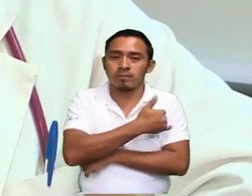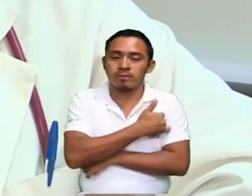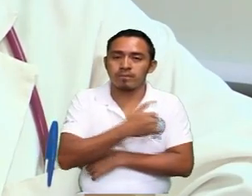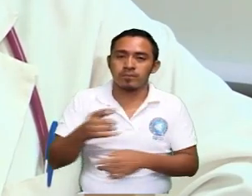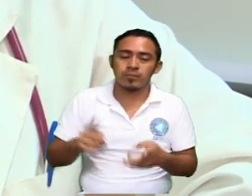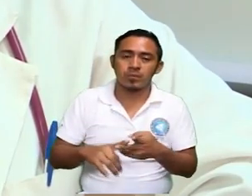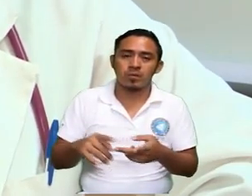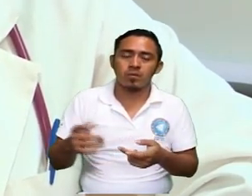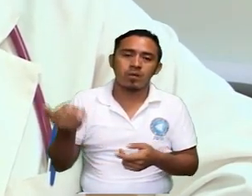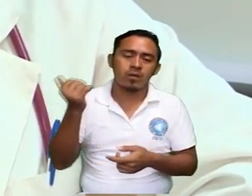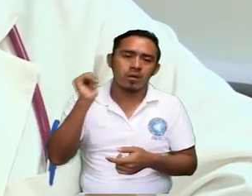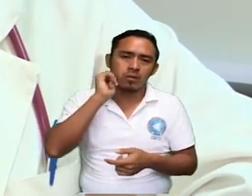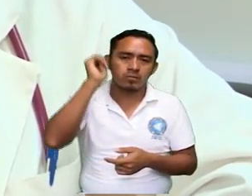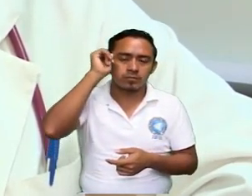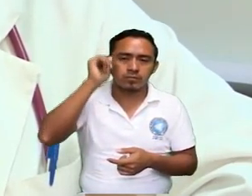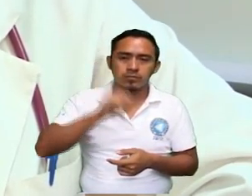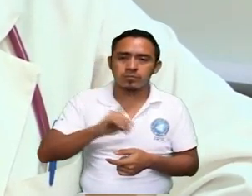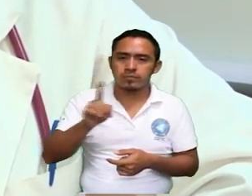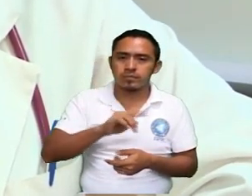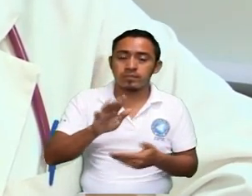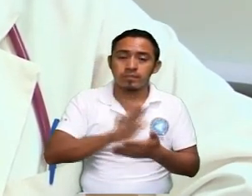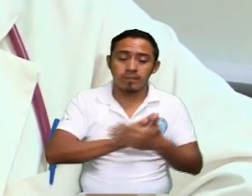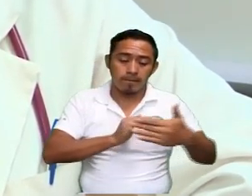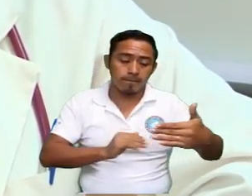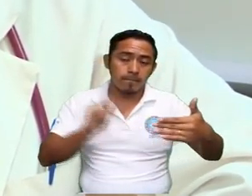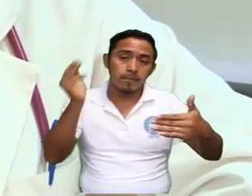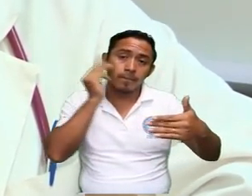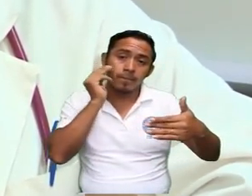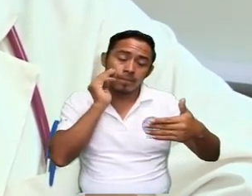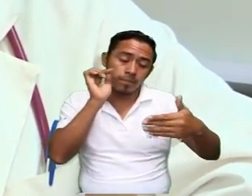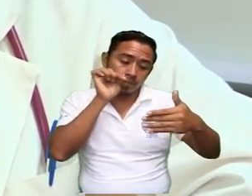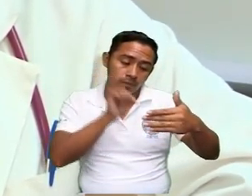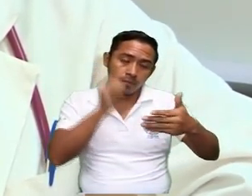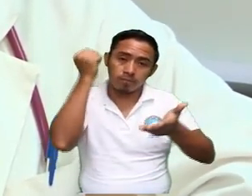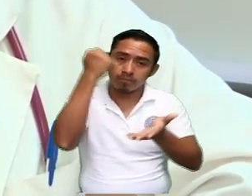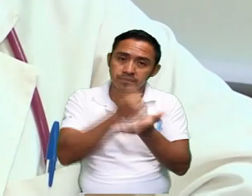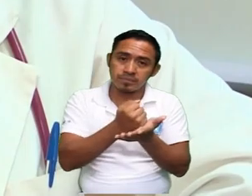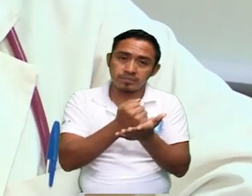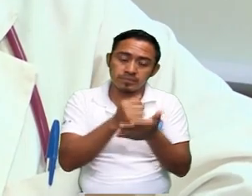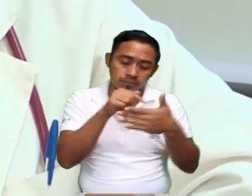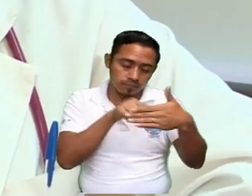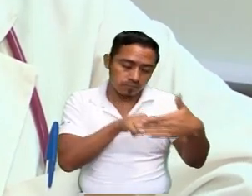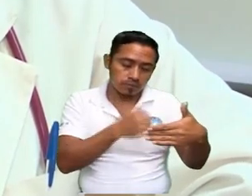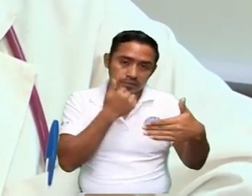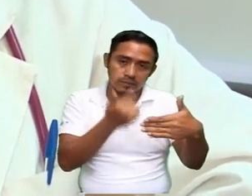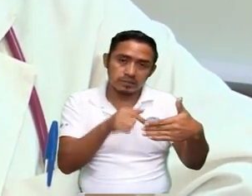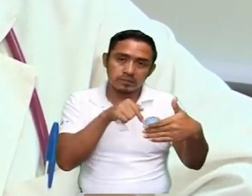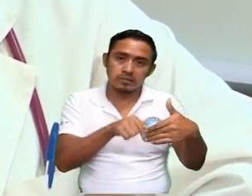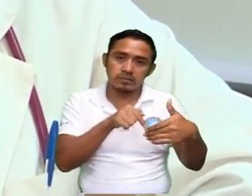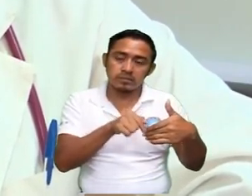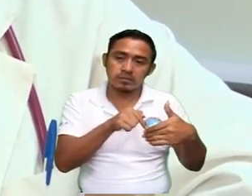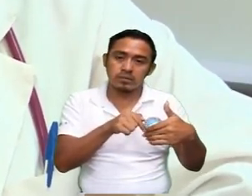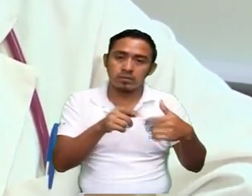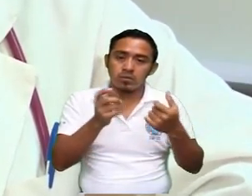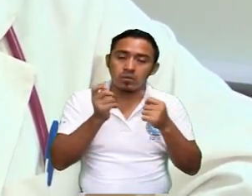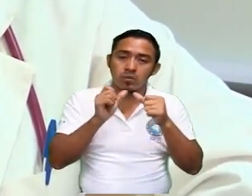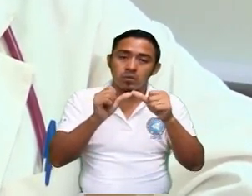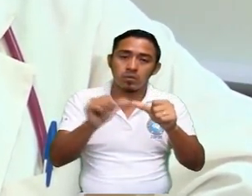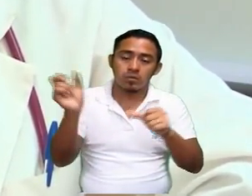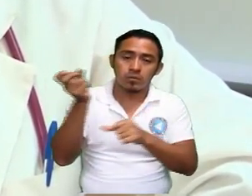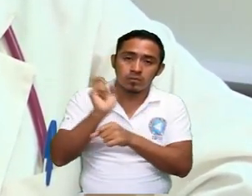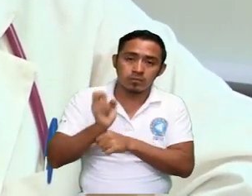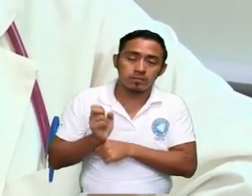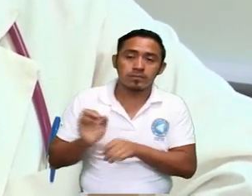los adultos. Nosotros, en la epicrisis de la mamá, le ponemos un sello, que ese niño está en el seguimiento de la